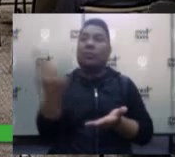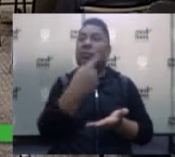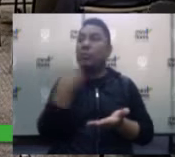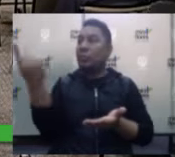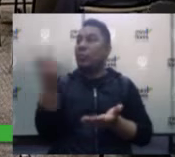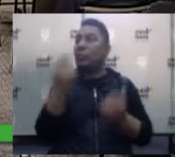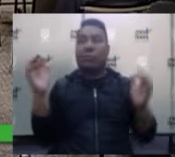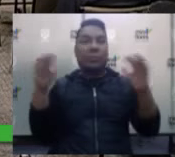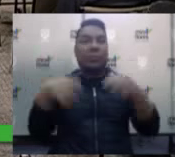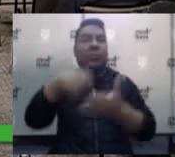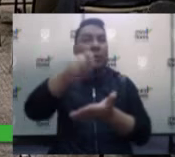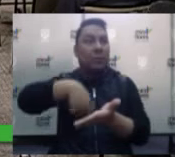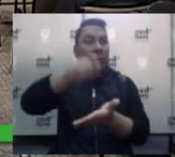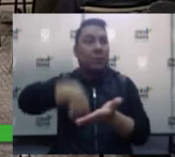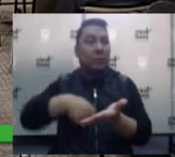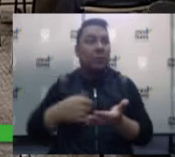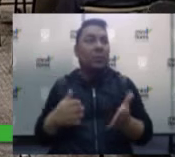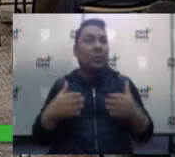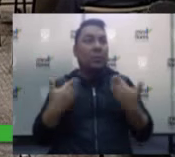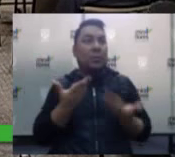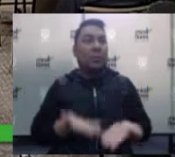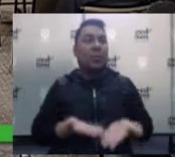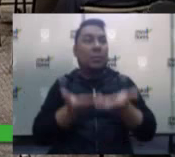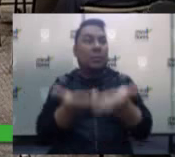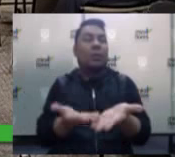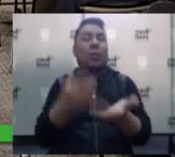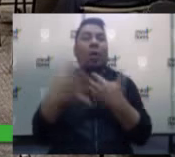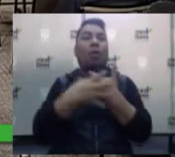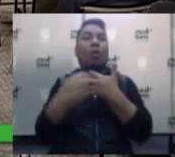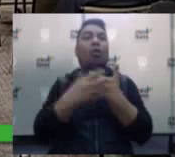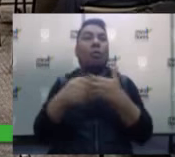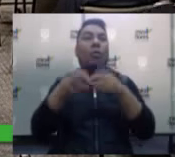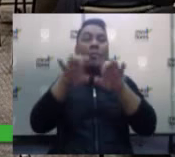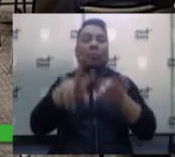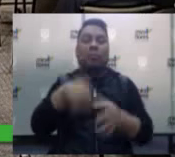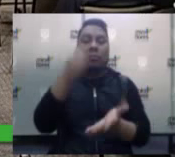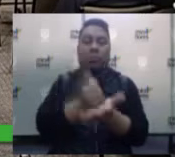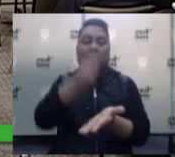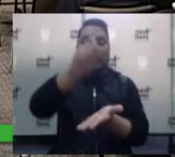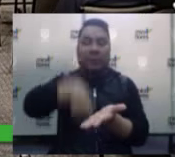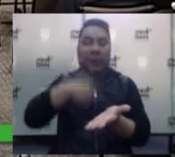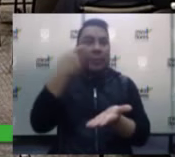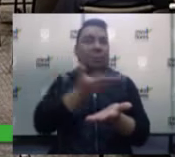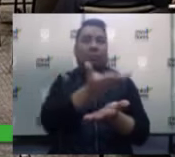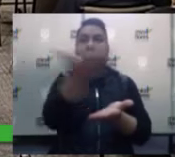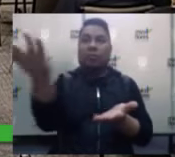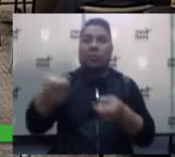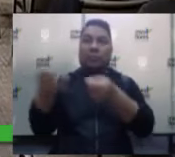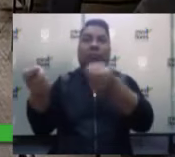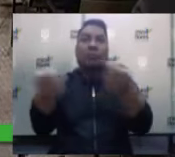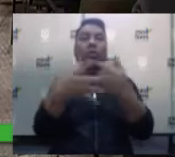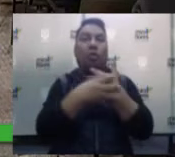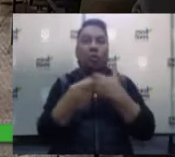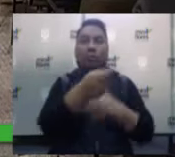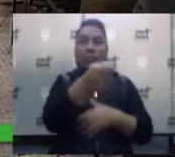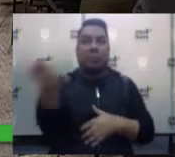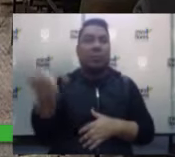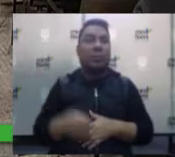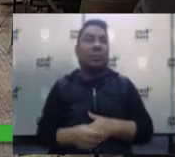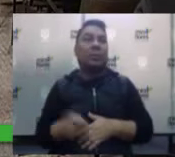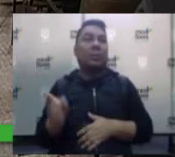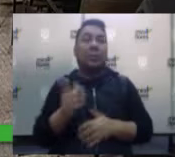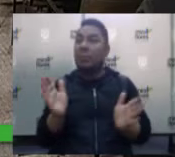que gusten. Vamos a entregarles una copia del acta, ¿no? Ahora que de manera firmemos con el señor notario. Si no